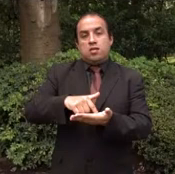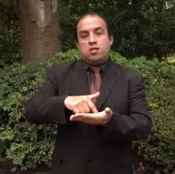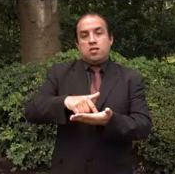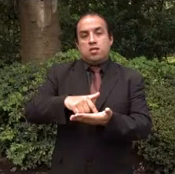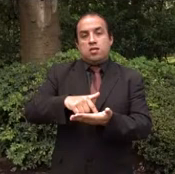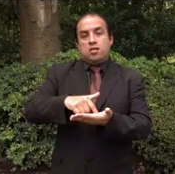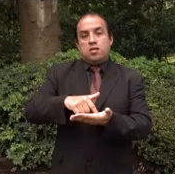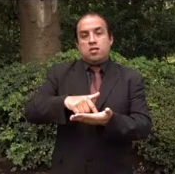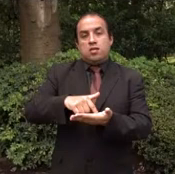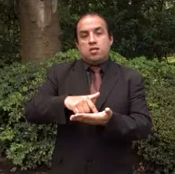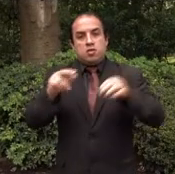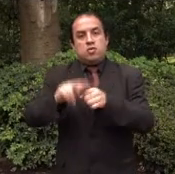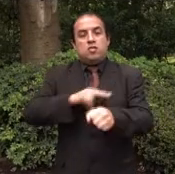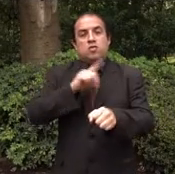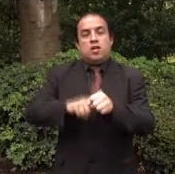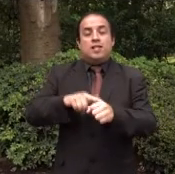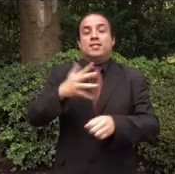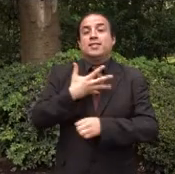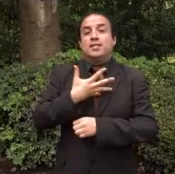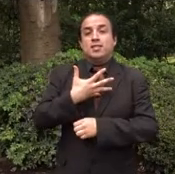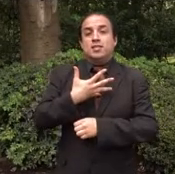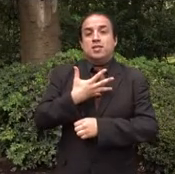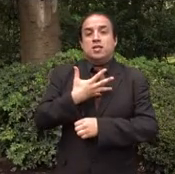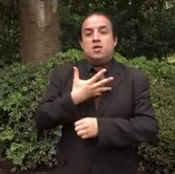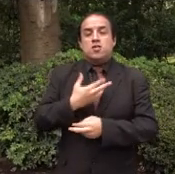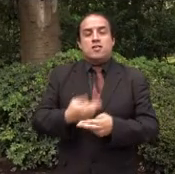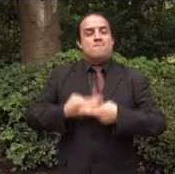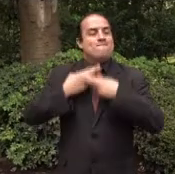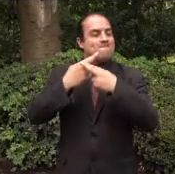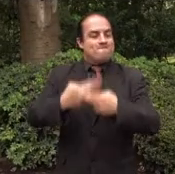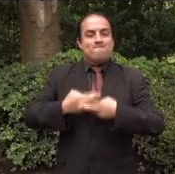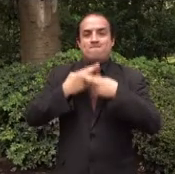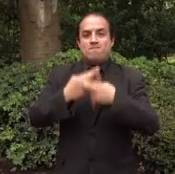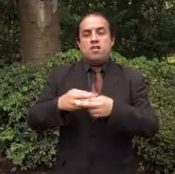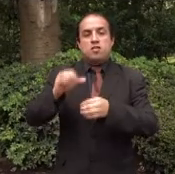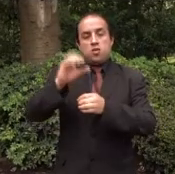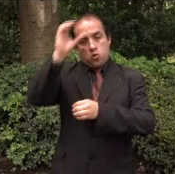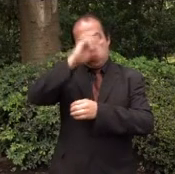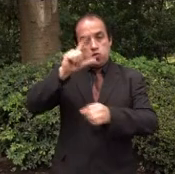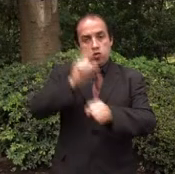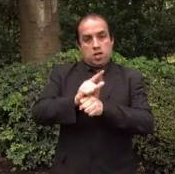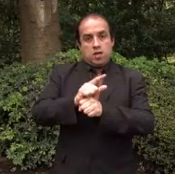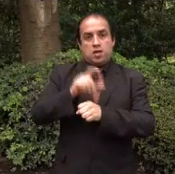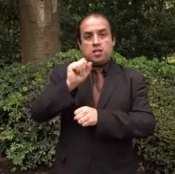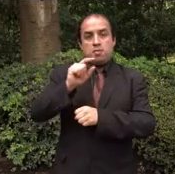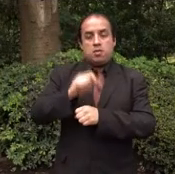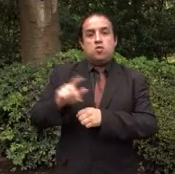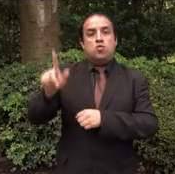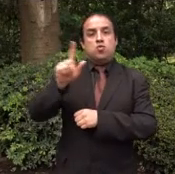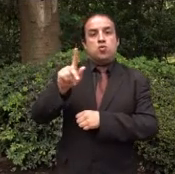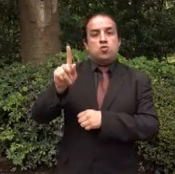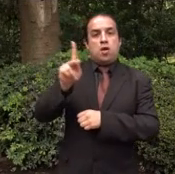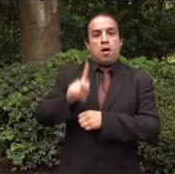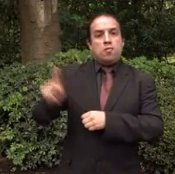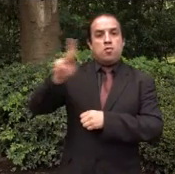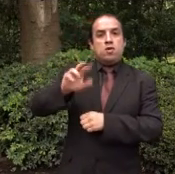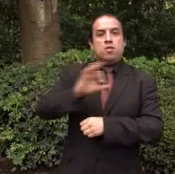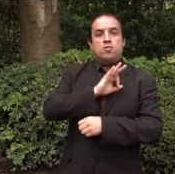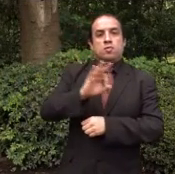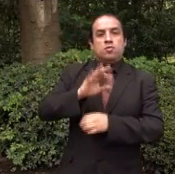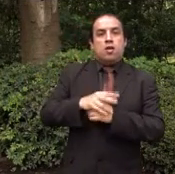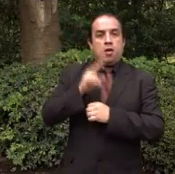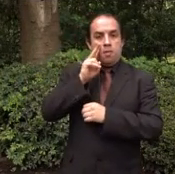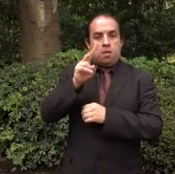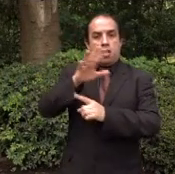con una enorme riqueza cultural, con la posibilidad de que sea un espacio público para el disfrute de la naturaleza y de la